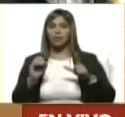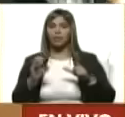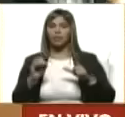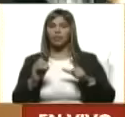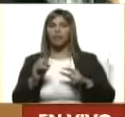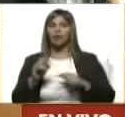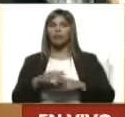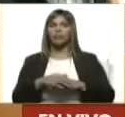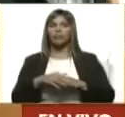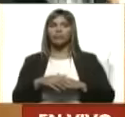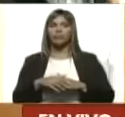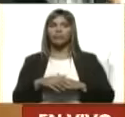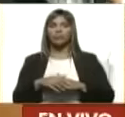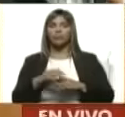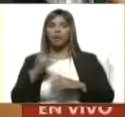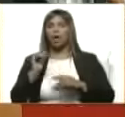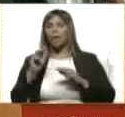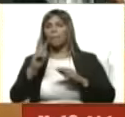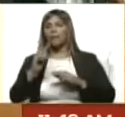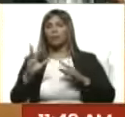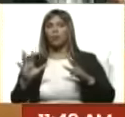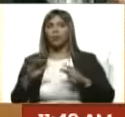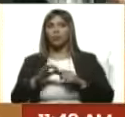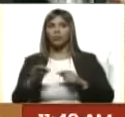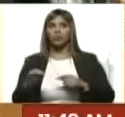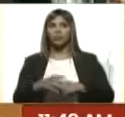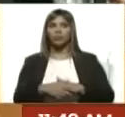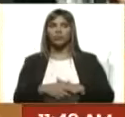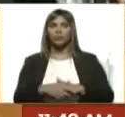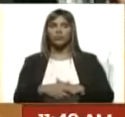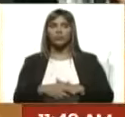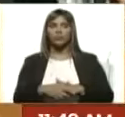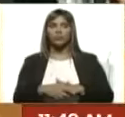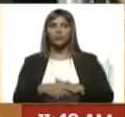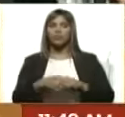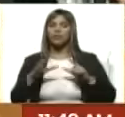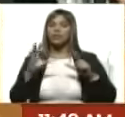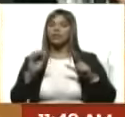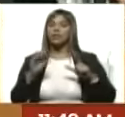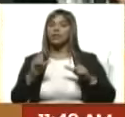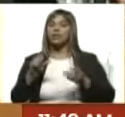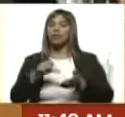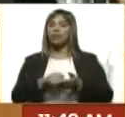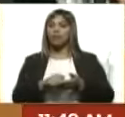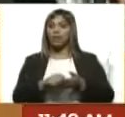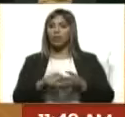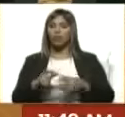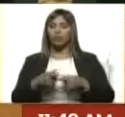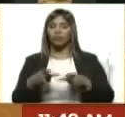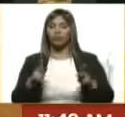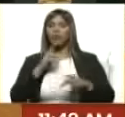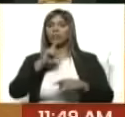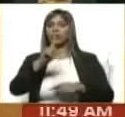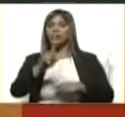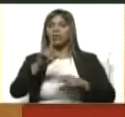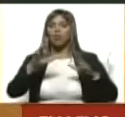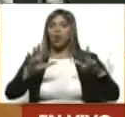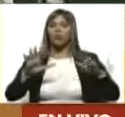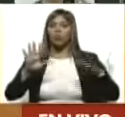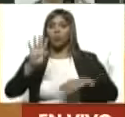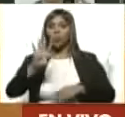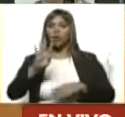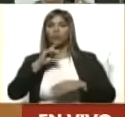70, Táchira tiene 28 municipios, 29 municipios. 70 centros activos y 184